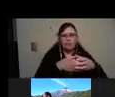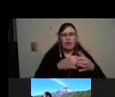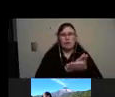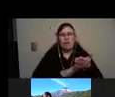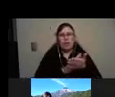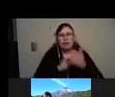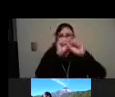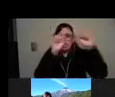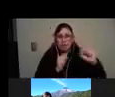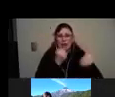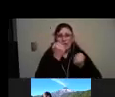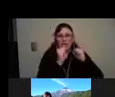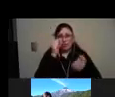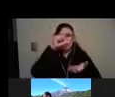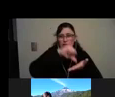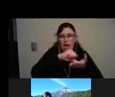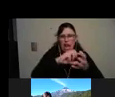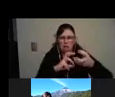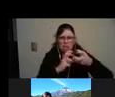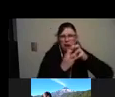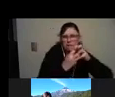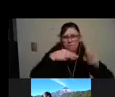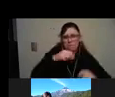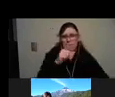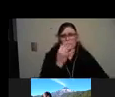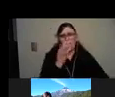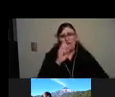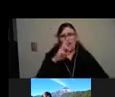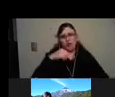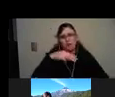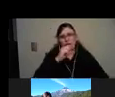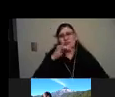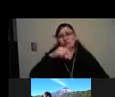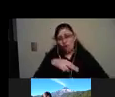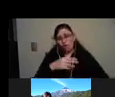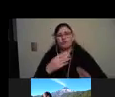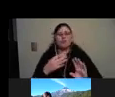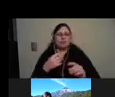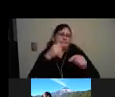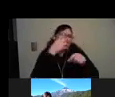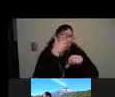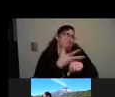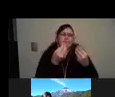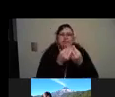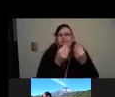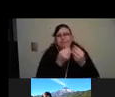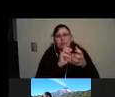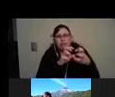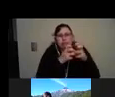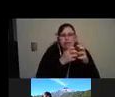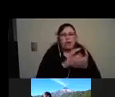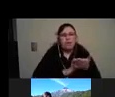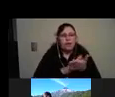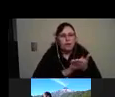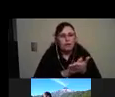sistema nervioso central, ¿ya? Como puede ser bueno, hay muchas malformaciones, como una lisencefalia, una agenesia del